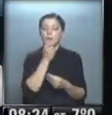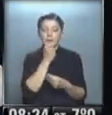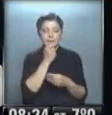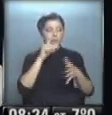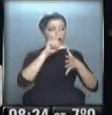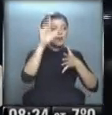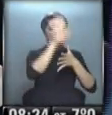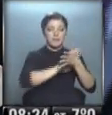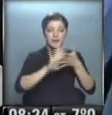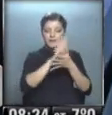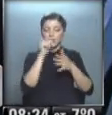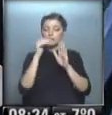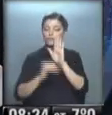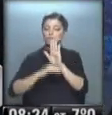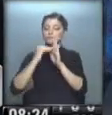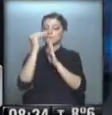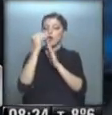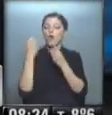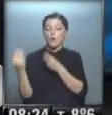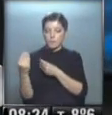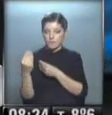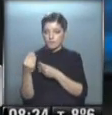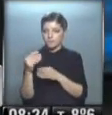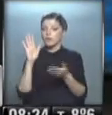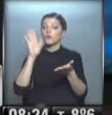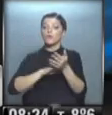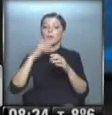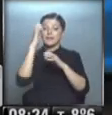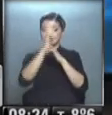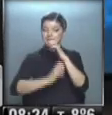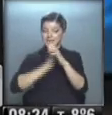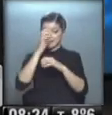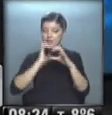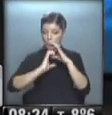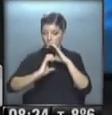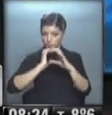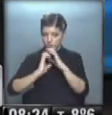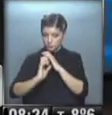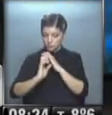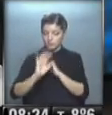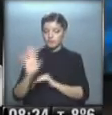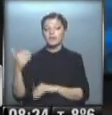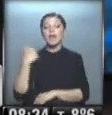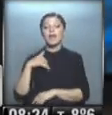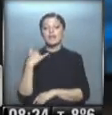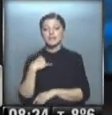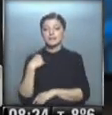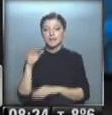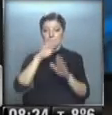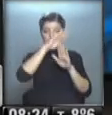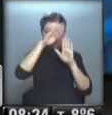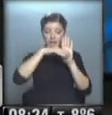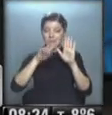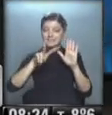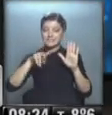América Latina? En satélites de telecomunicaciones, la Argentina se convertiría en el séptimo